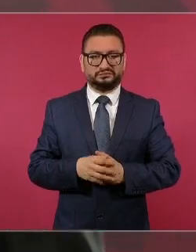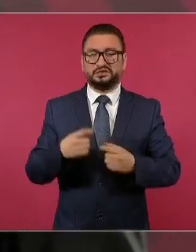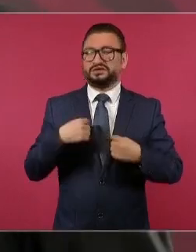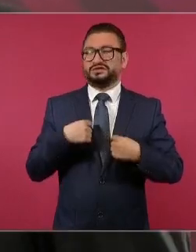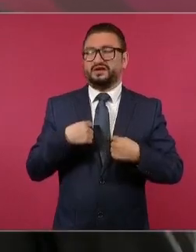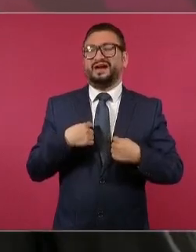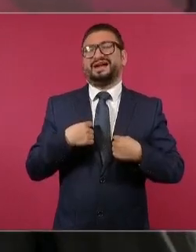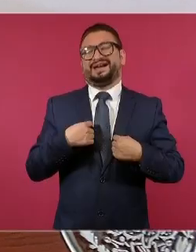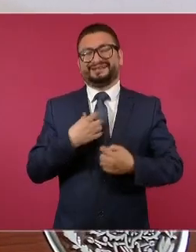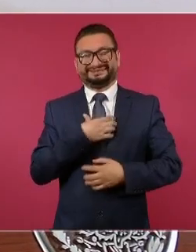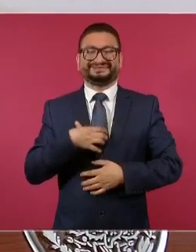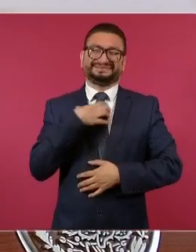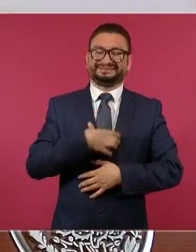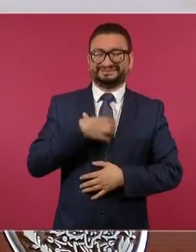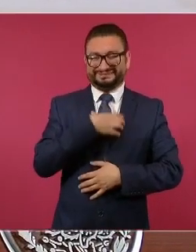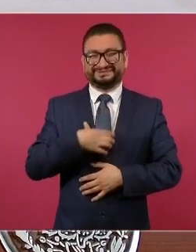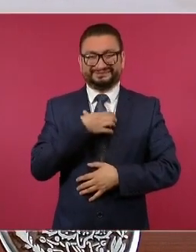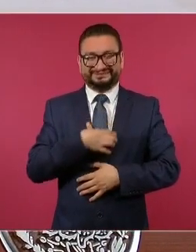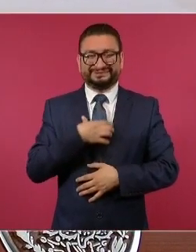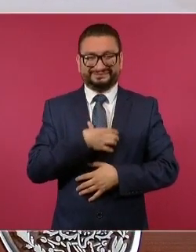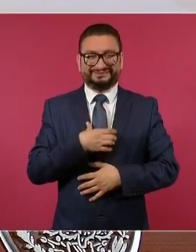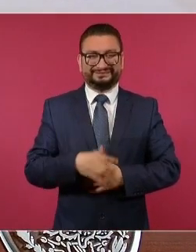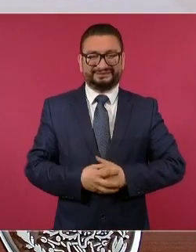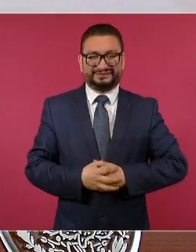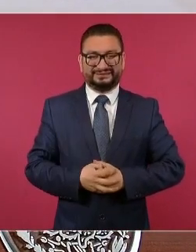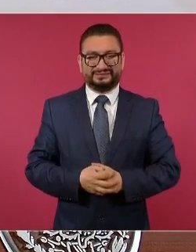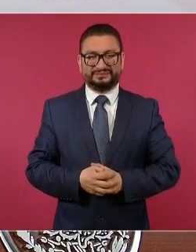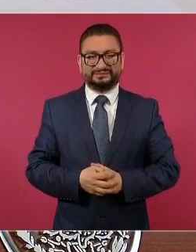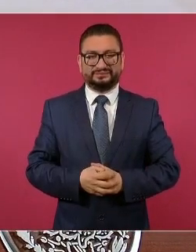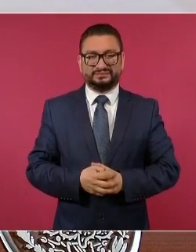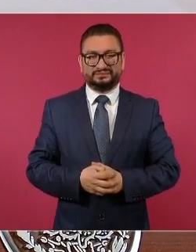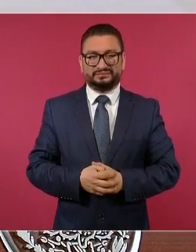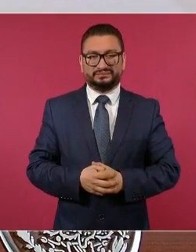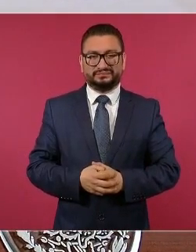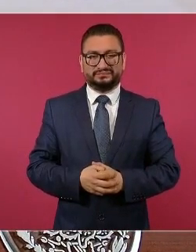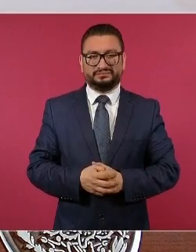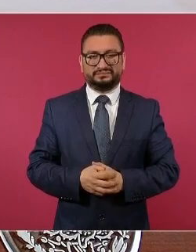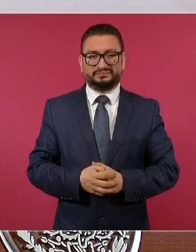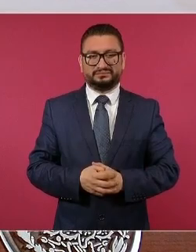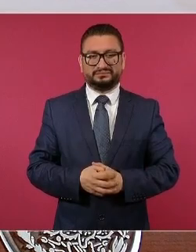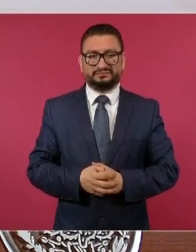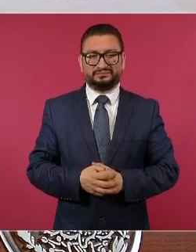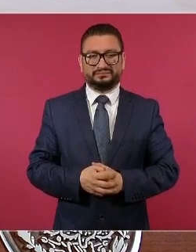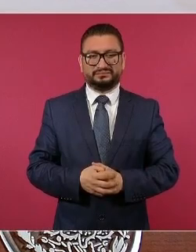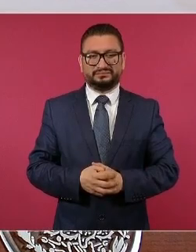contentísimo, porque